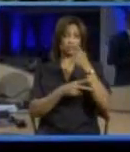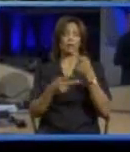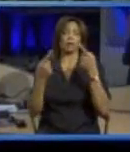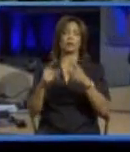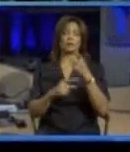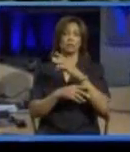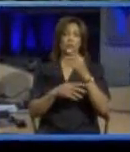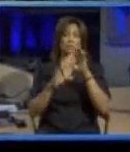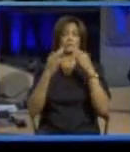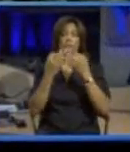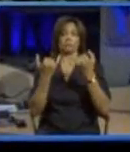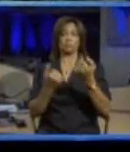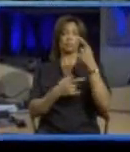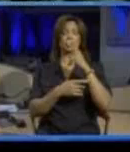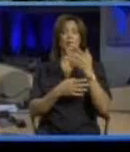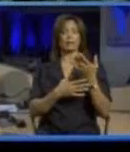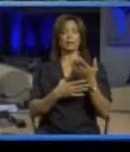hecho. Los familiares de hoy,